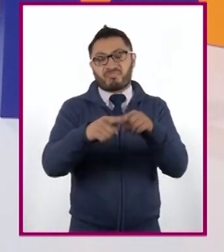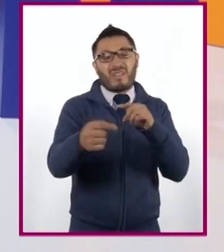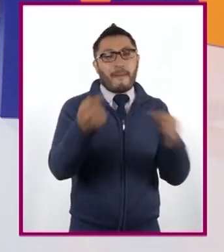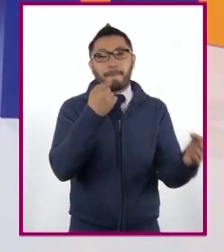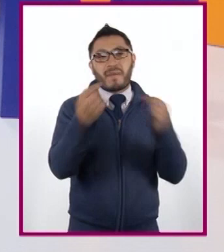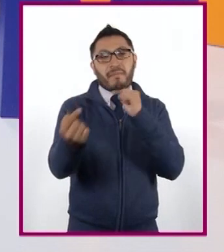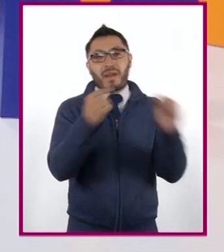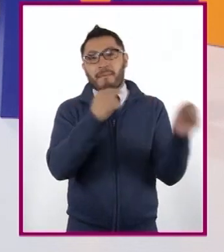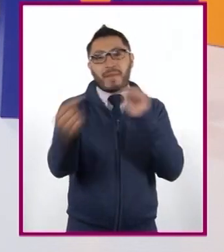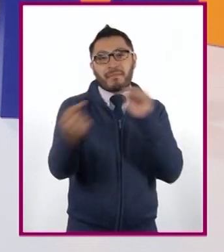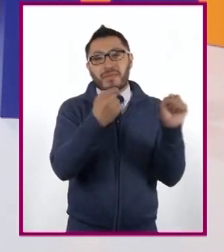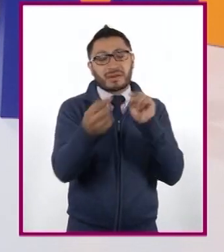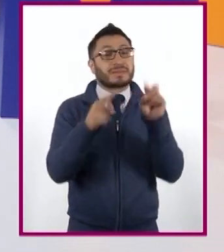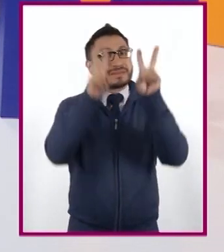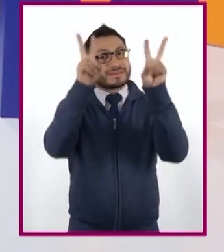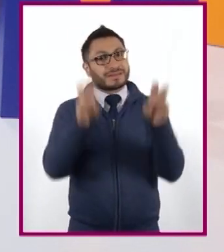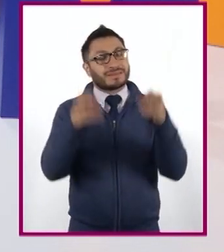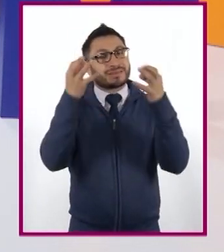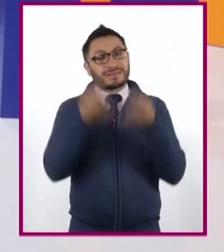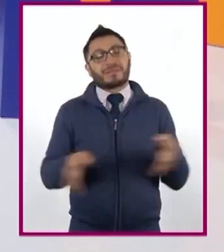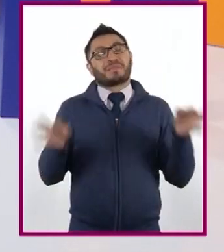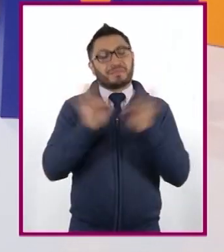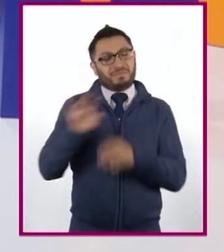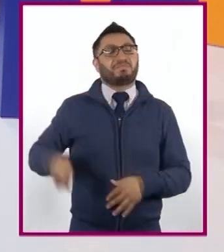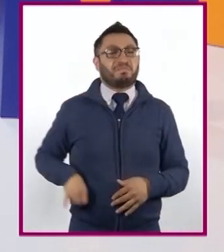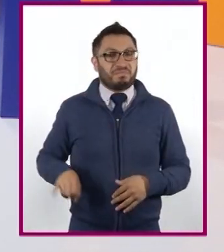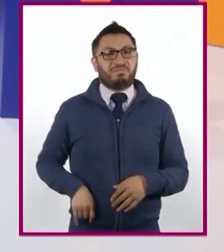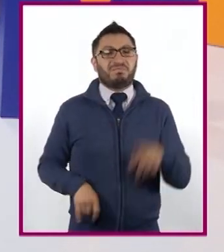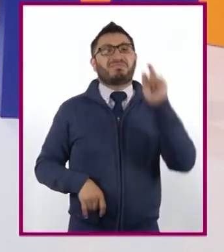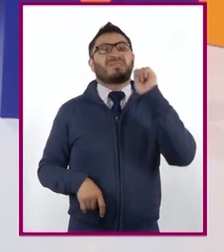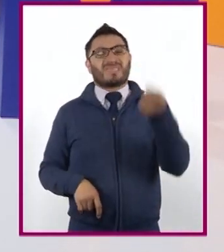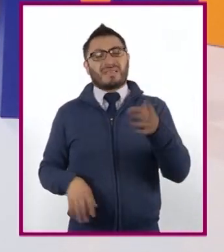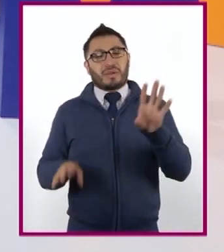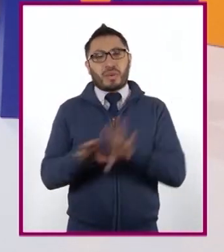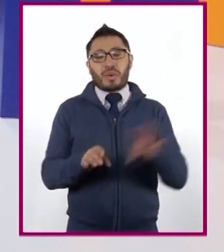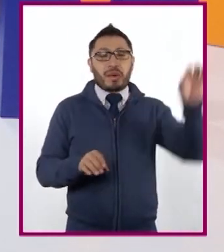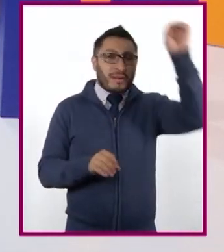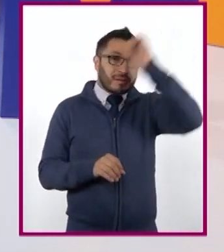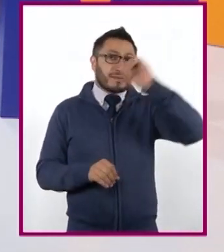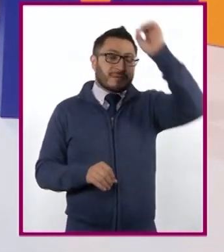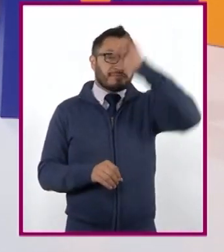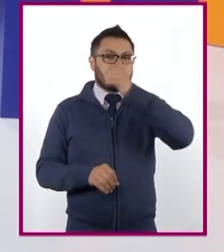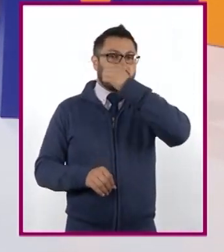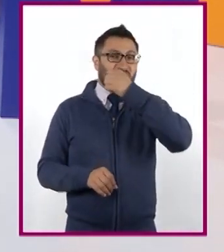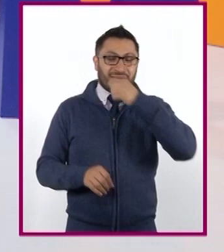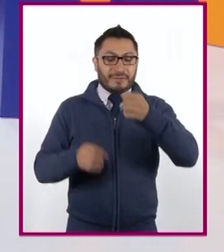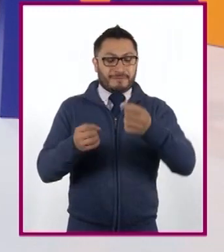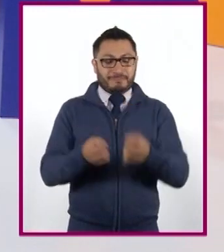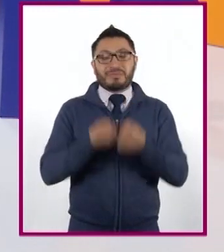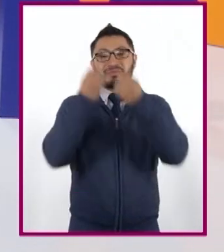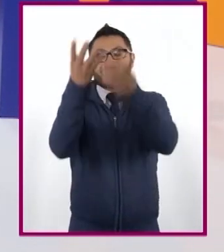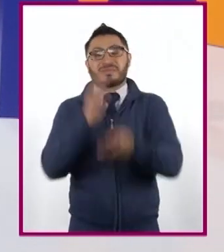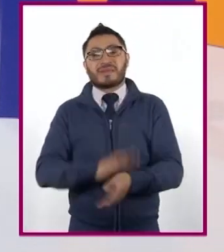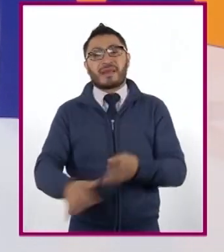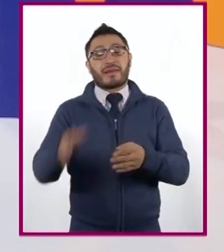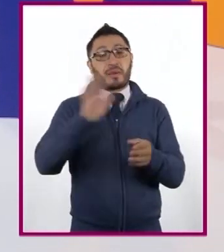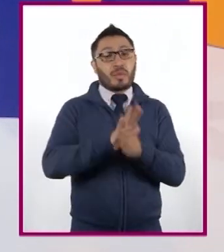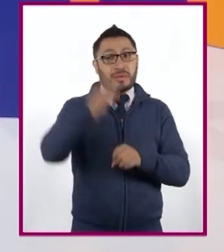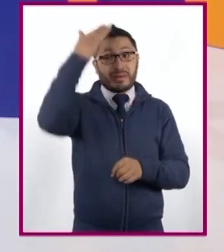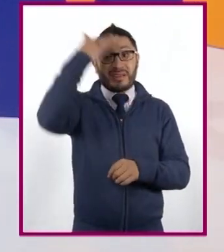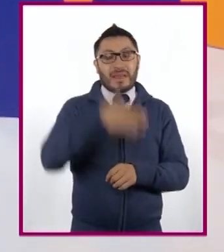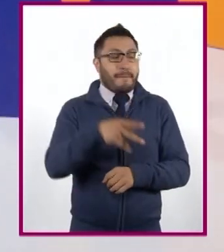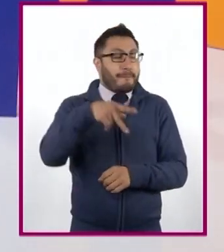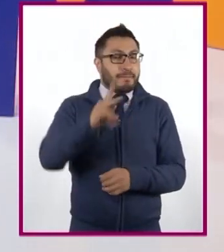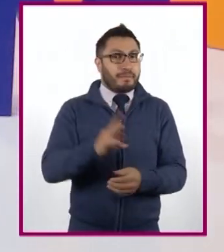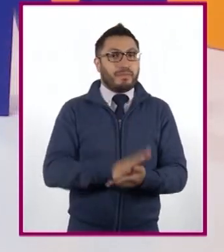sobre temas que nos interesan. Es decir, opinamos y expresamos lo que sabemos. Sin